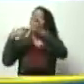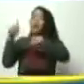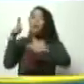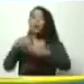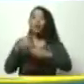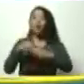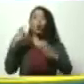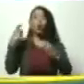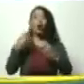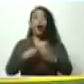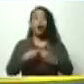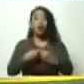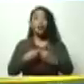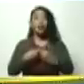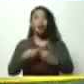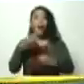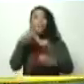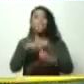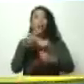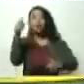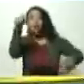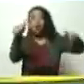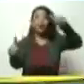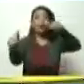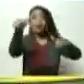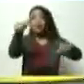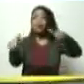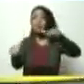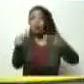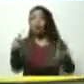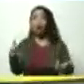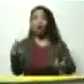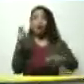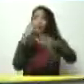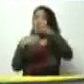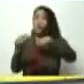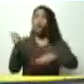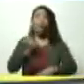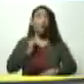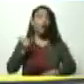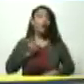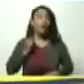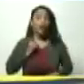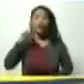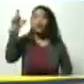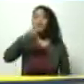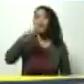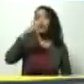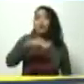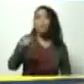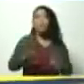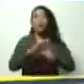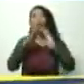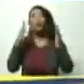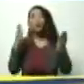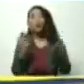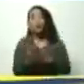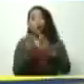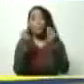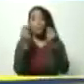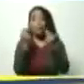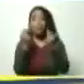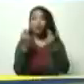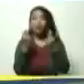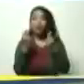gas petroquímica le vendemos todo lo que haya que vender a quien lo necesite en el mundo al precio justo